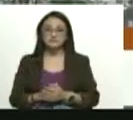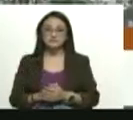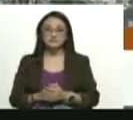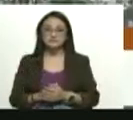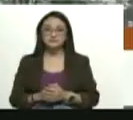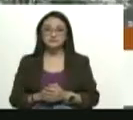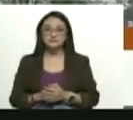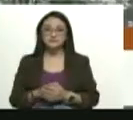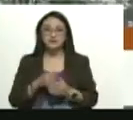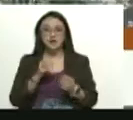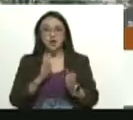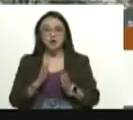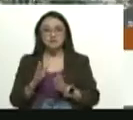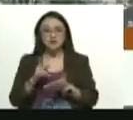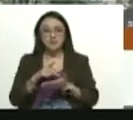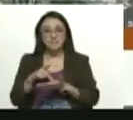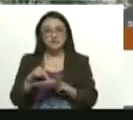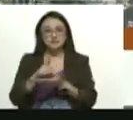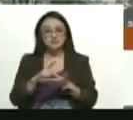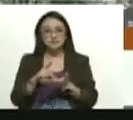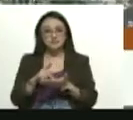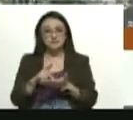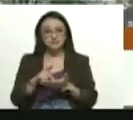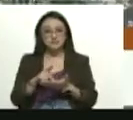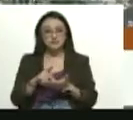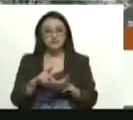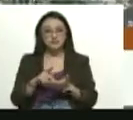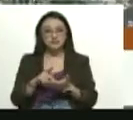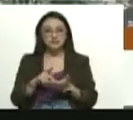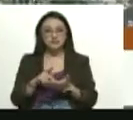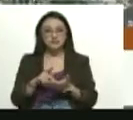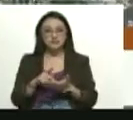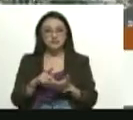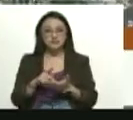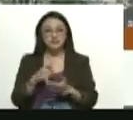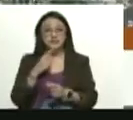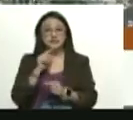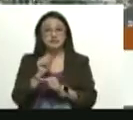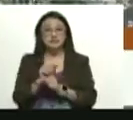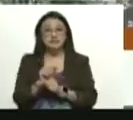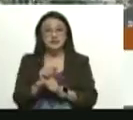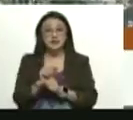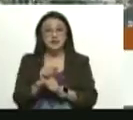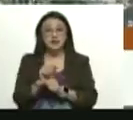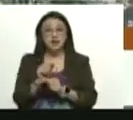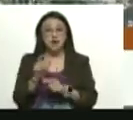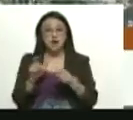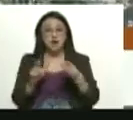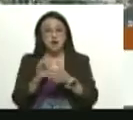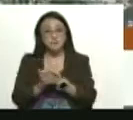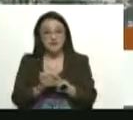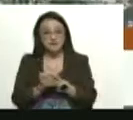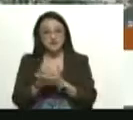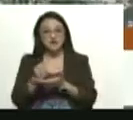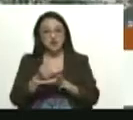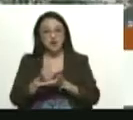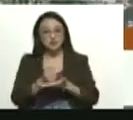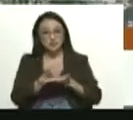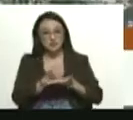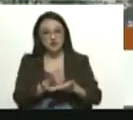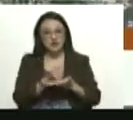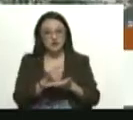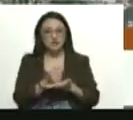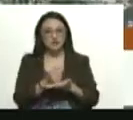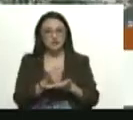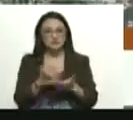por haber organizado la participación de la sociedad civil y decirles a los compañeros que ayudaron y que de